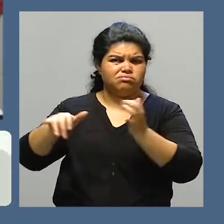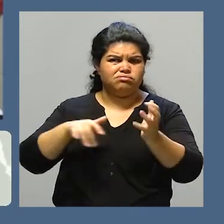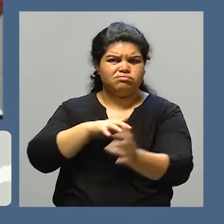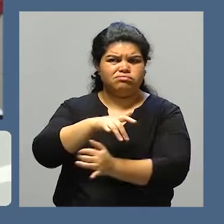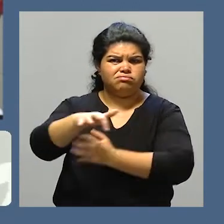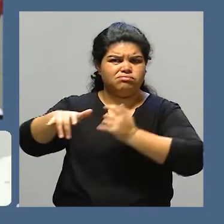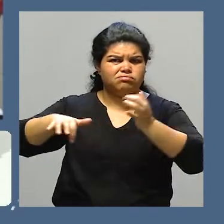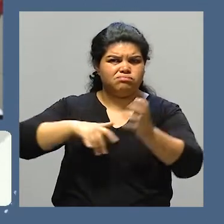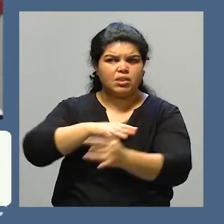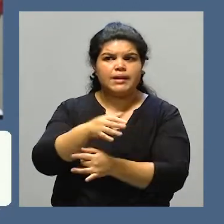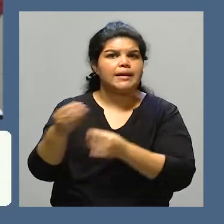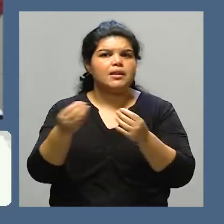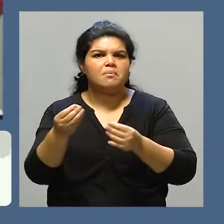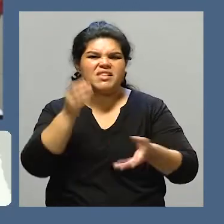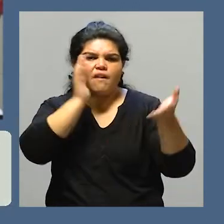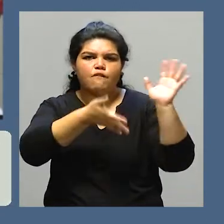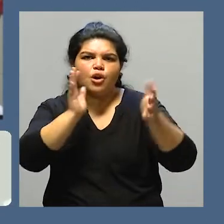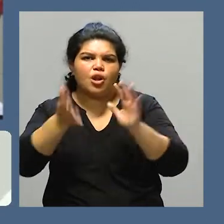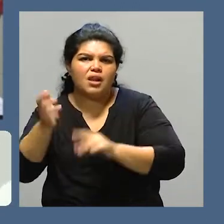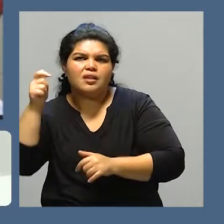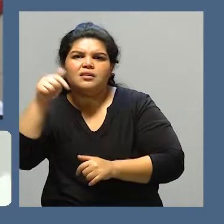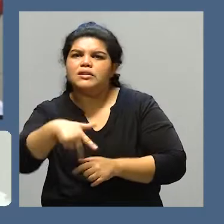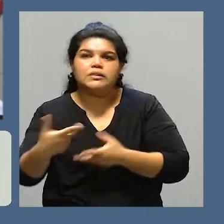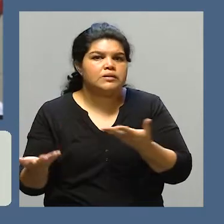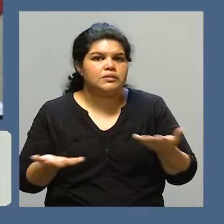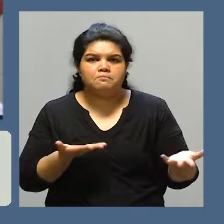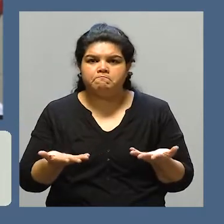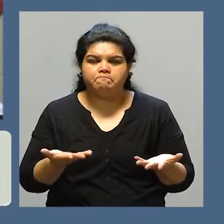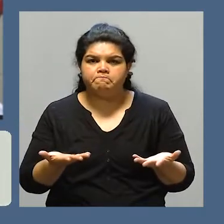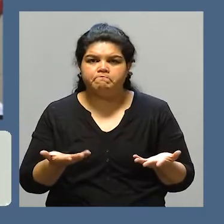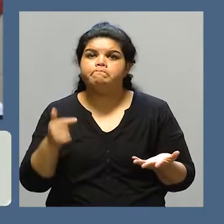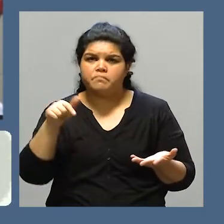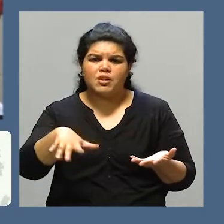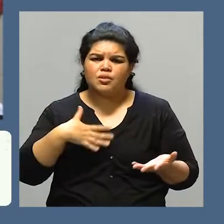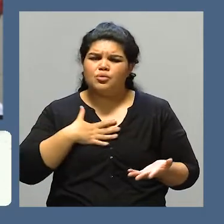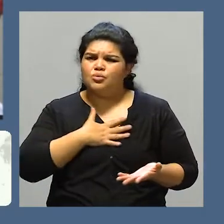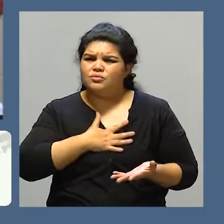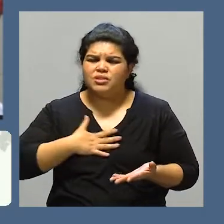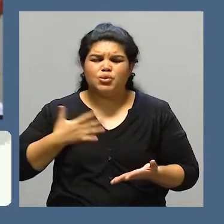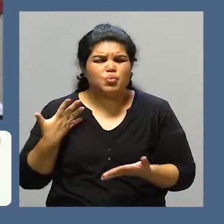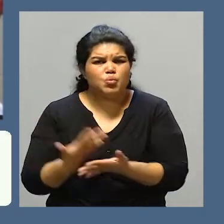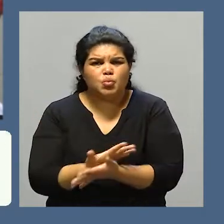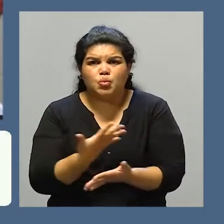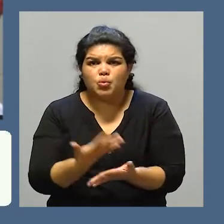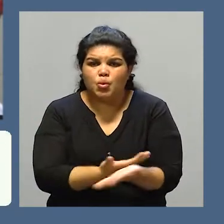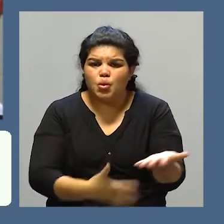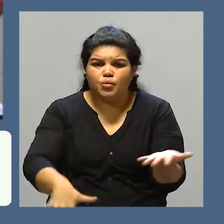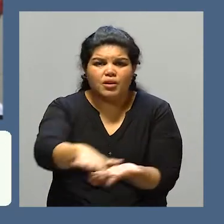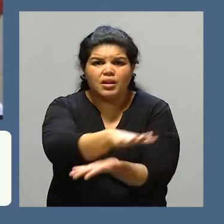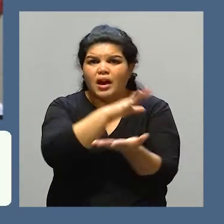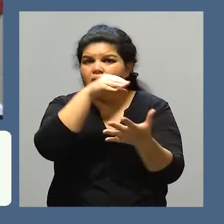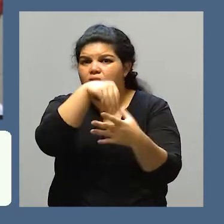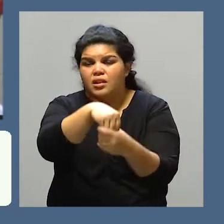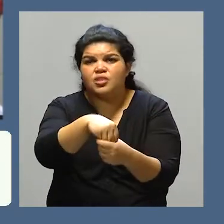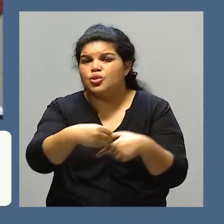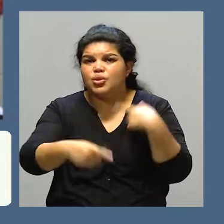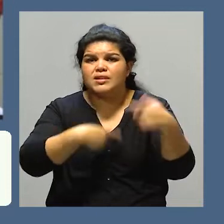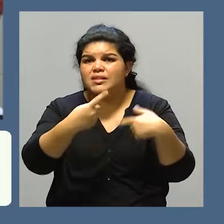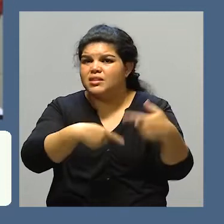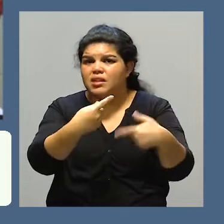una de las banderas principales de su partido de gobierno, también presenta deterioros terriblemente